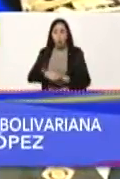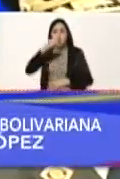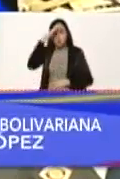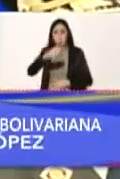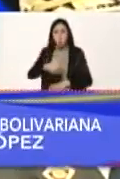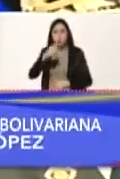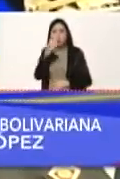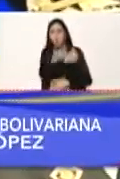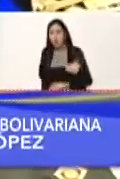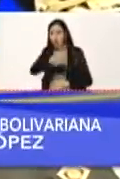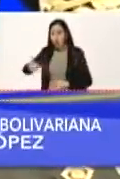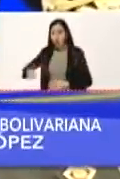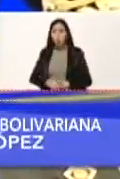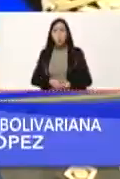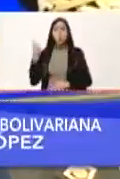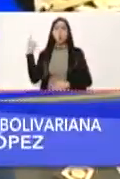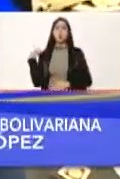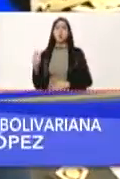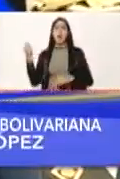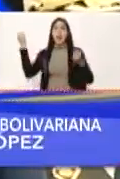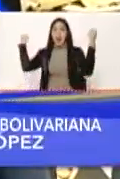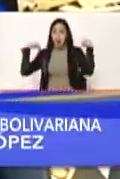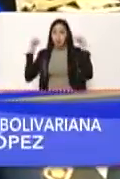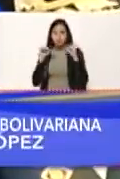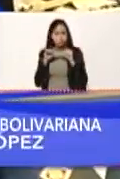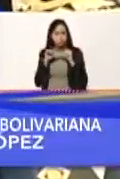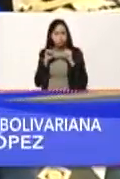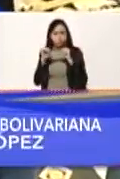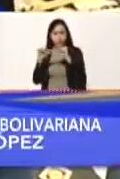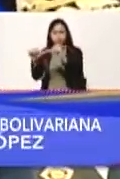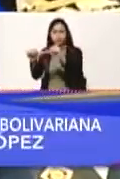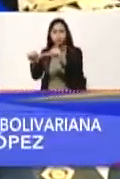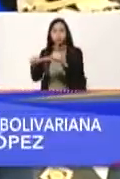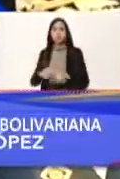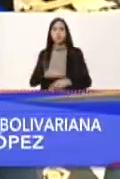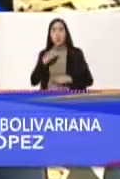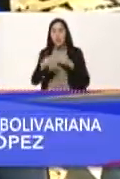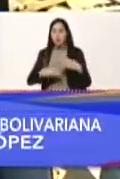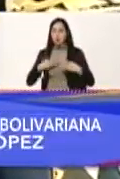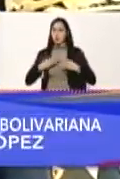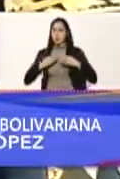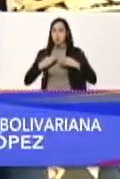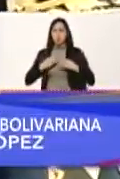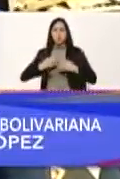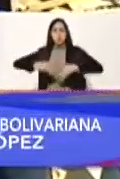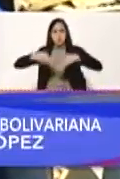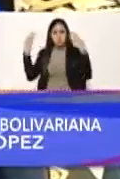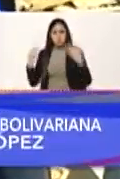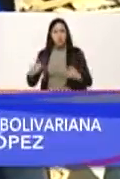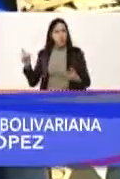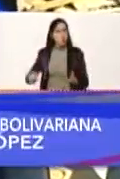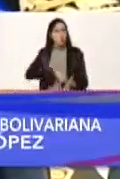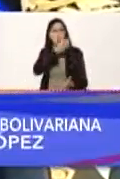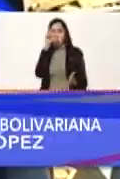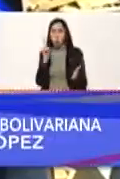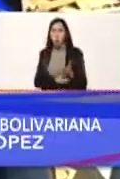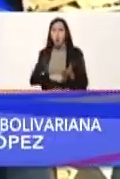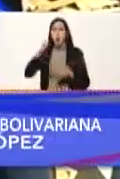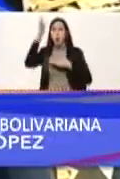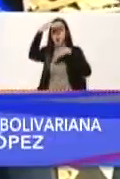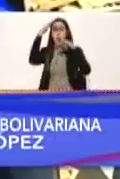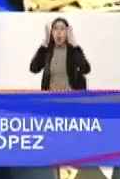las milicianas tengan el entrenamiento permanente, tengan su uniforme completo, tengan la